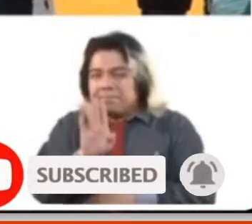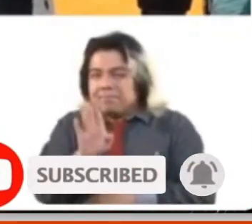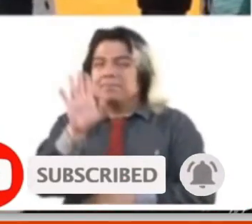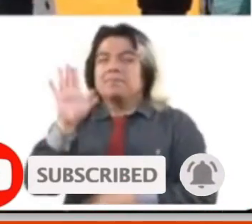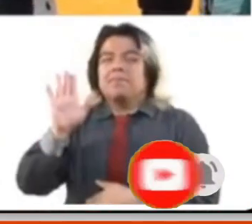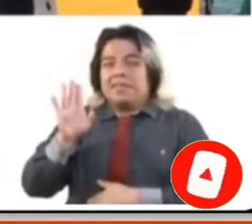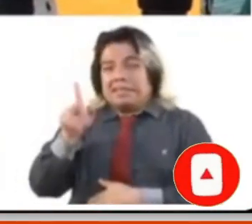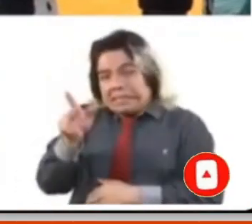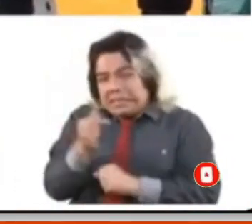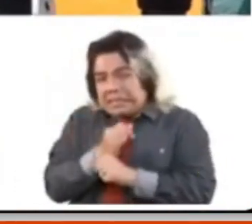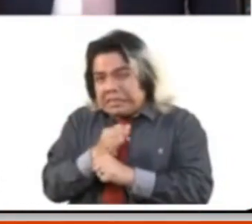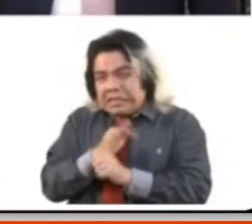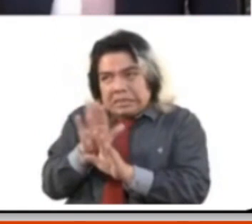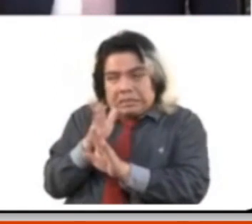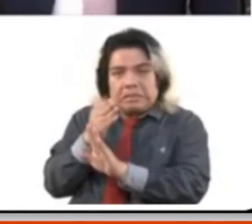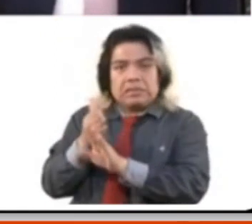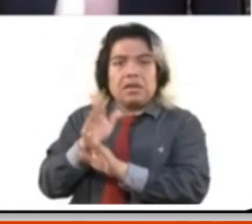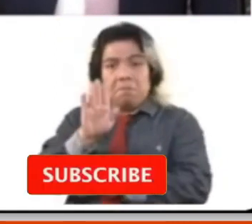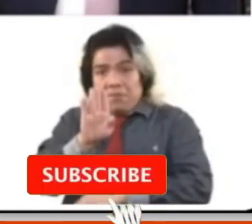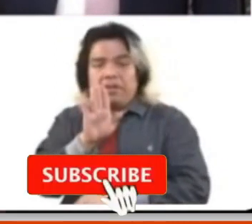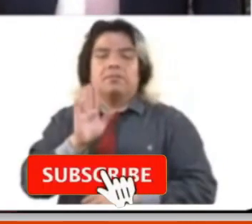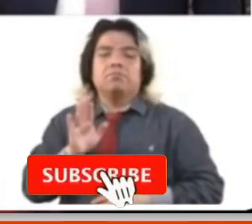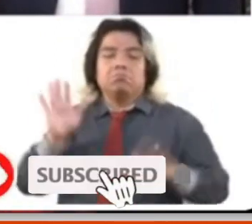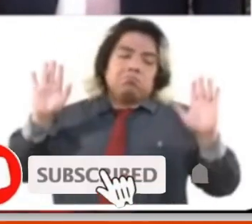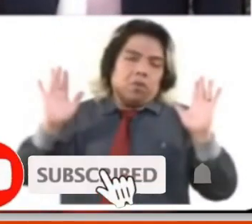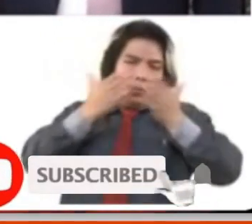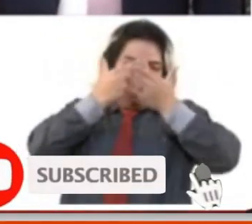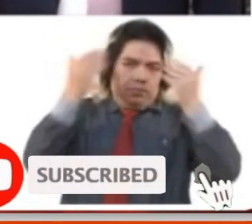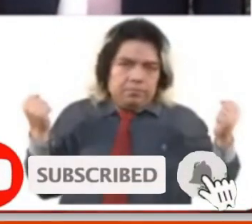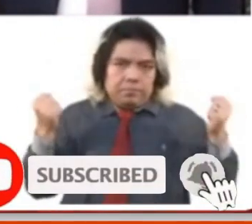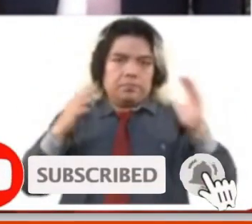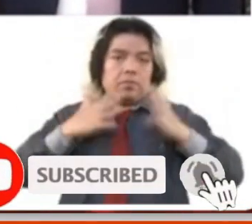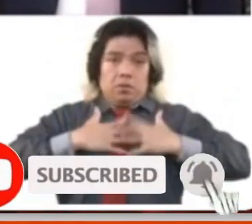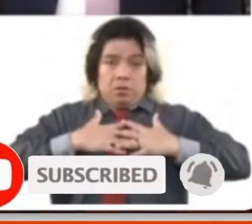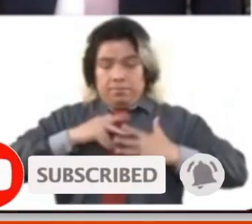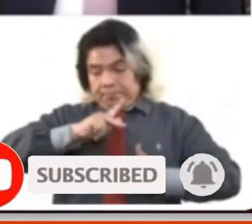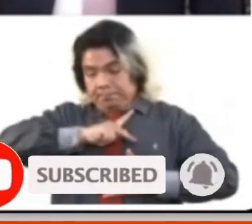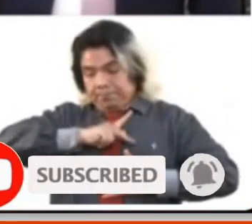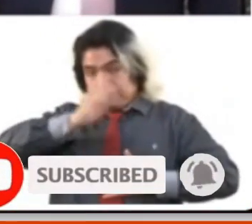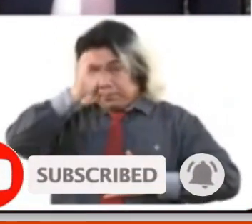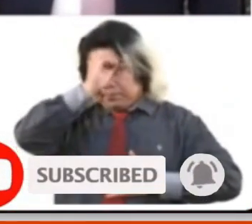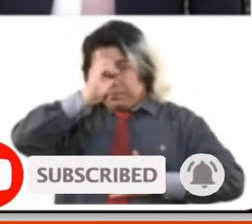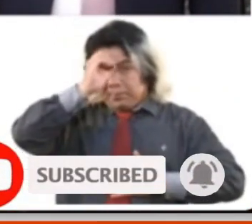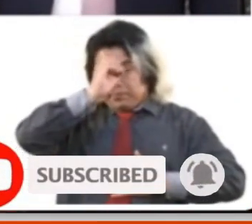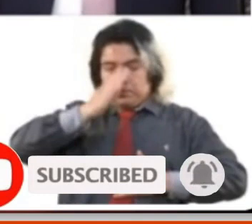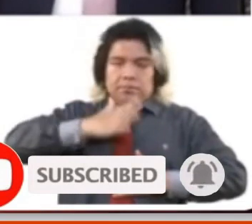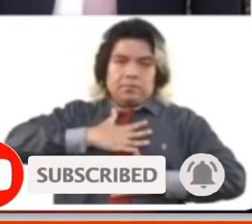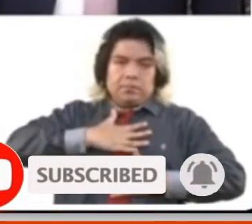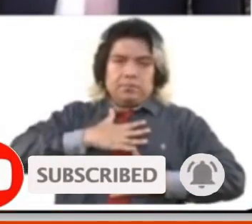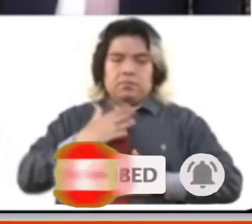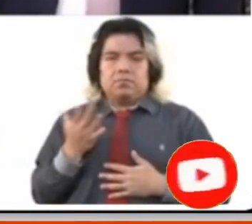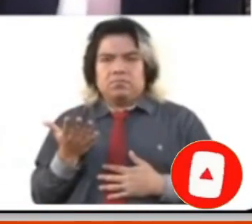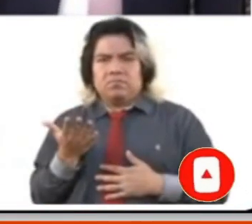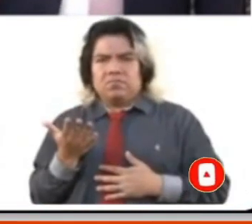dedicatoria. Pues es lo que ocurrió y... desde mi punto de vista, Pues la pregunta